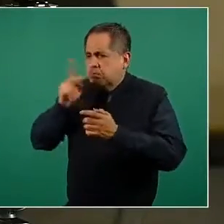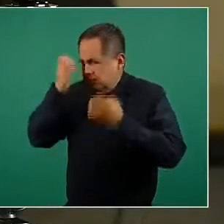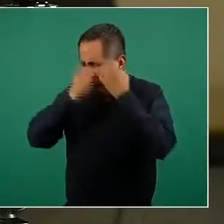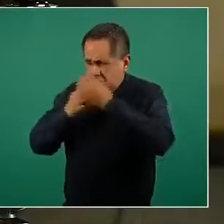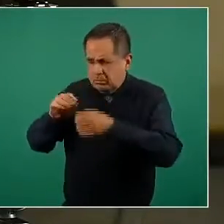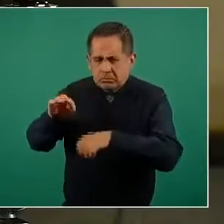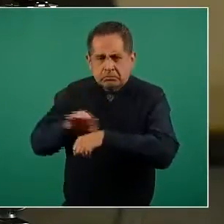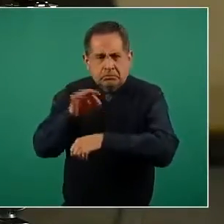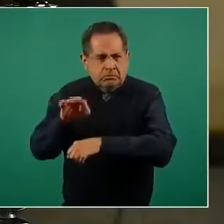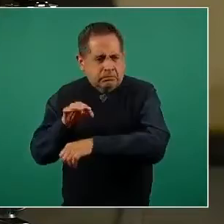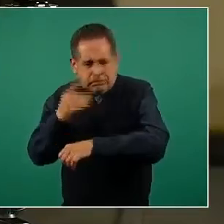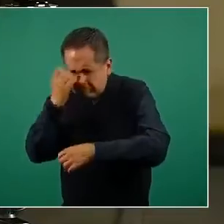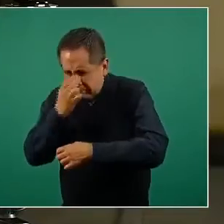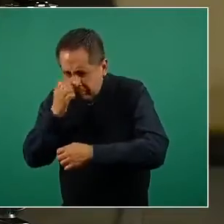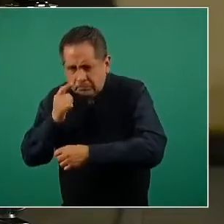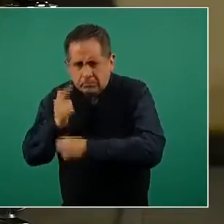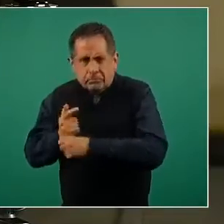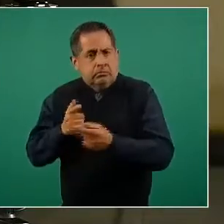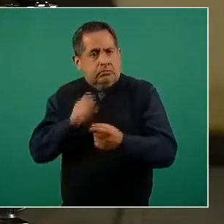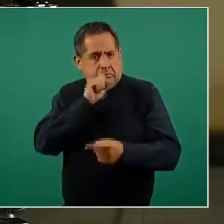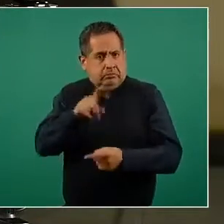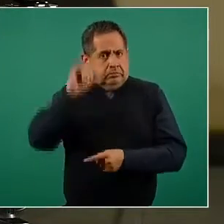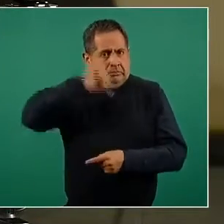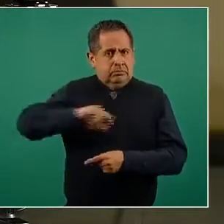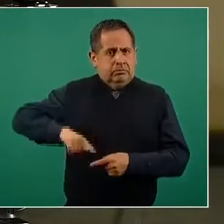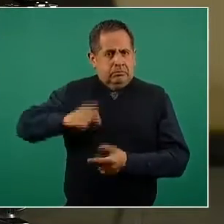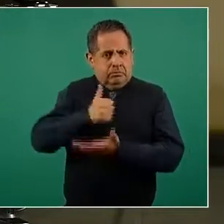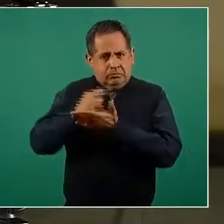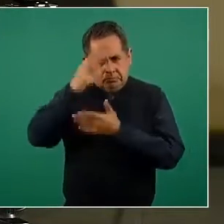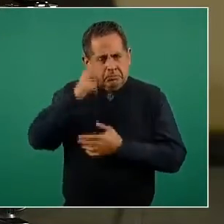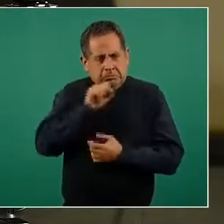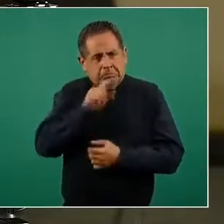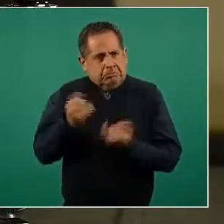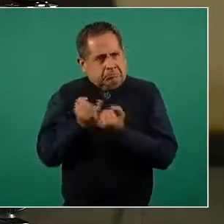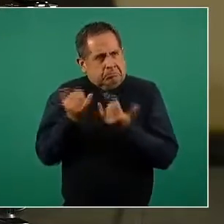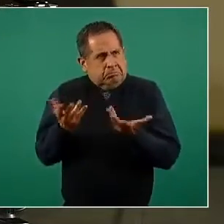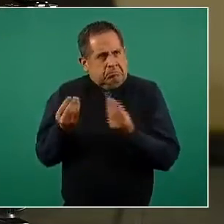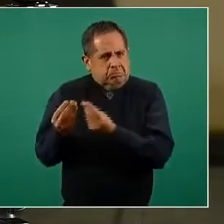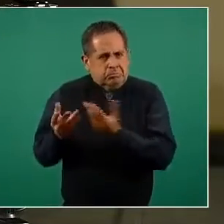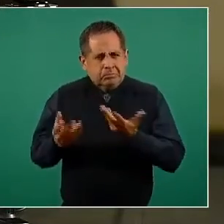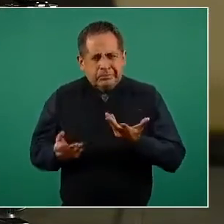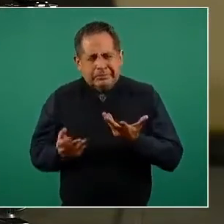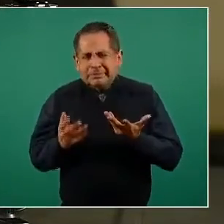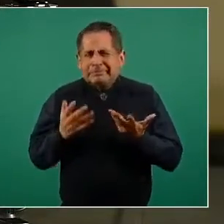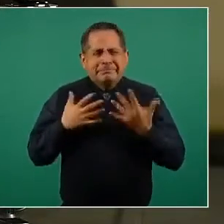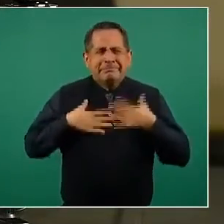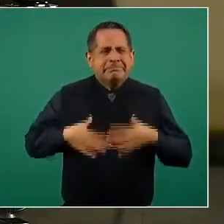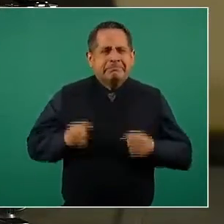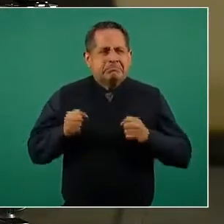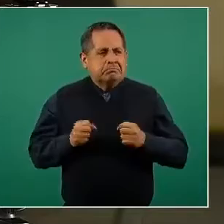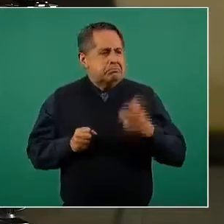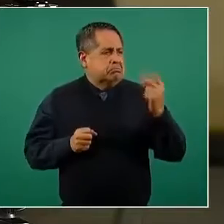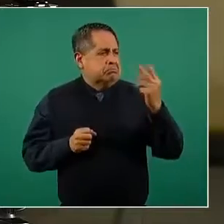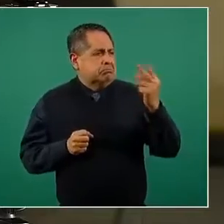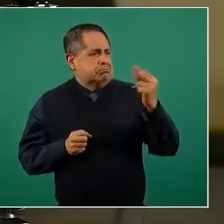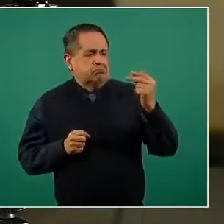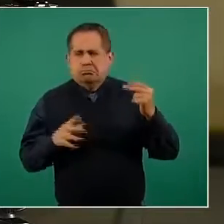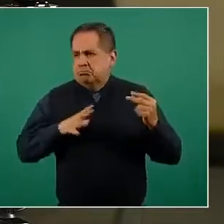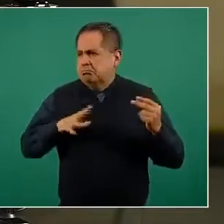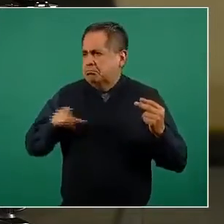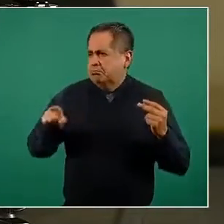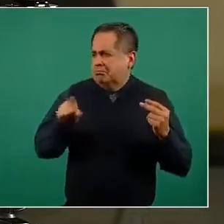la jefa de gobierno está haciendo mucha labor al respecto. Entonces, como para entender mejor el panorama y no